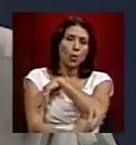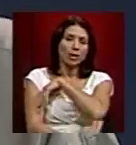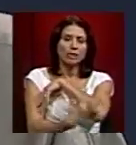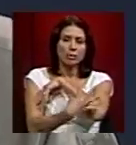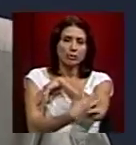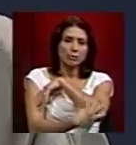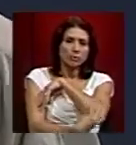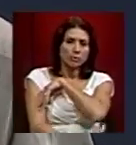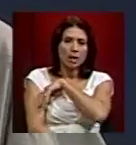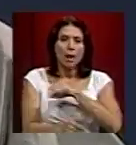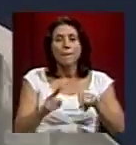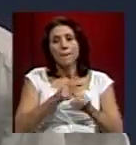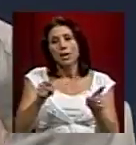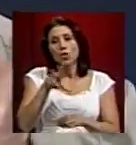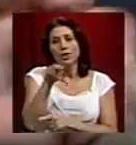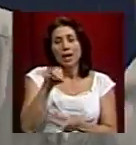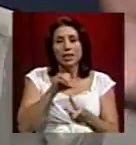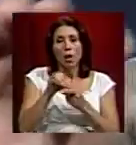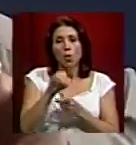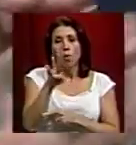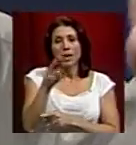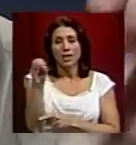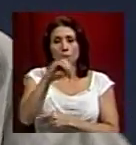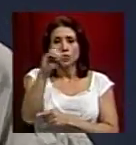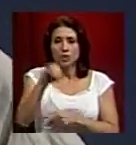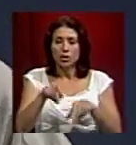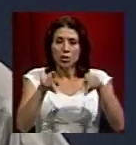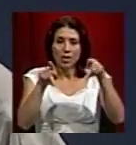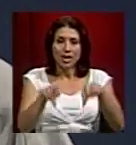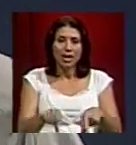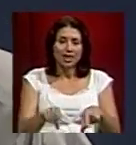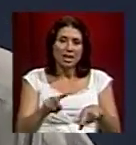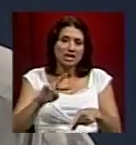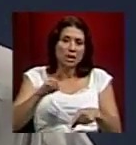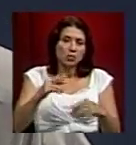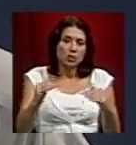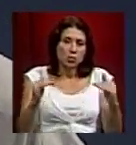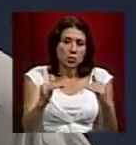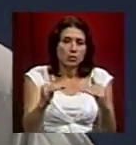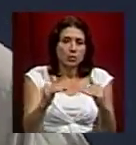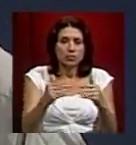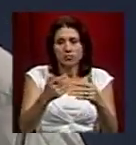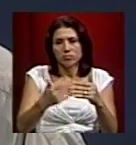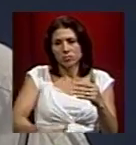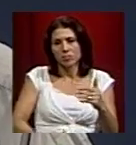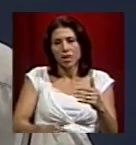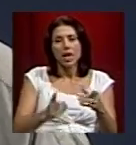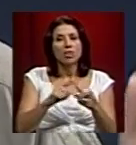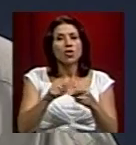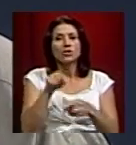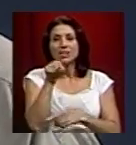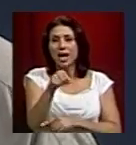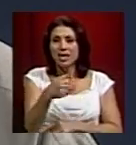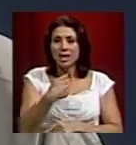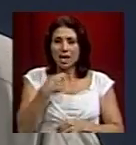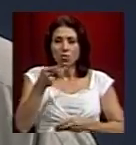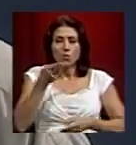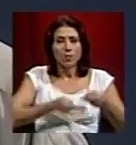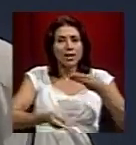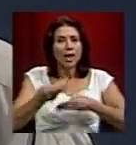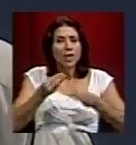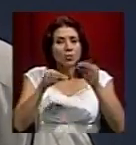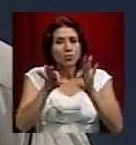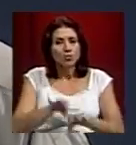30 o 40% de gente que también está, digamos, en un segundo estatus, etc. Entonces, ahí hay un mercado, por decir así,